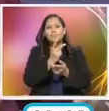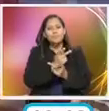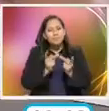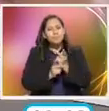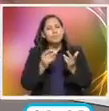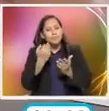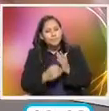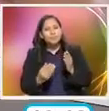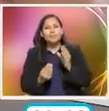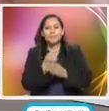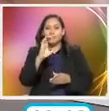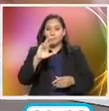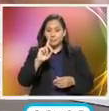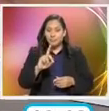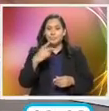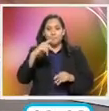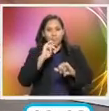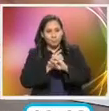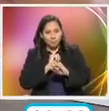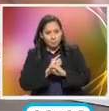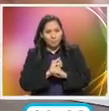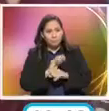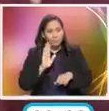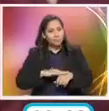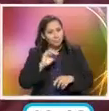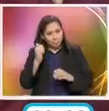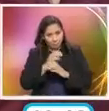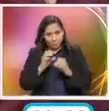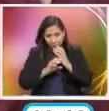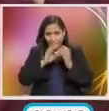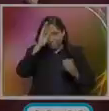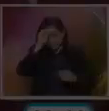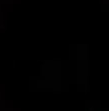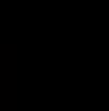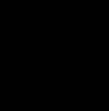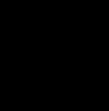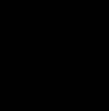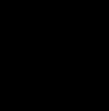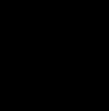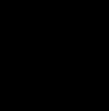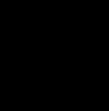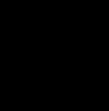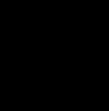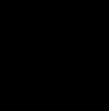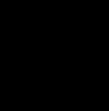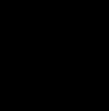Perfecto. que tienen, de su nuevo álbum, sus redes sociales y muchas otras cosas. ¿Les parece? Muchas Me cosas late. más.